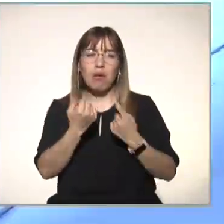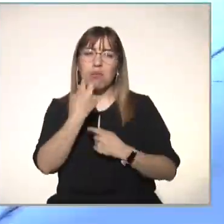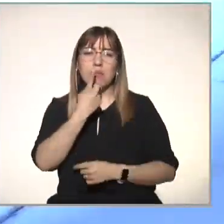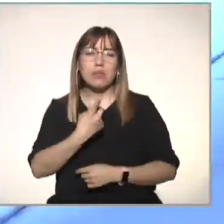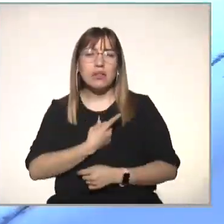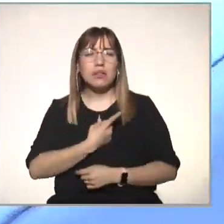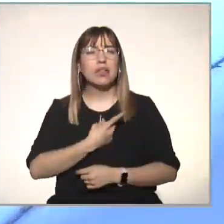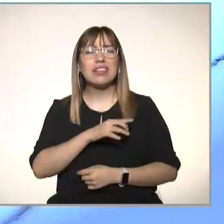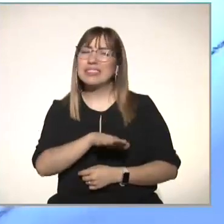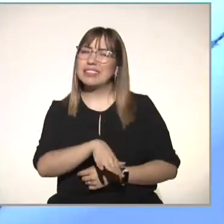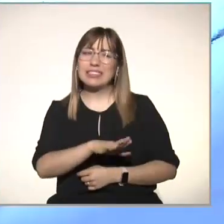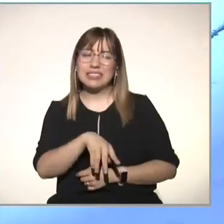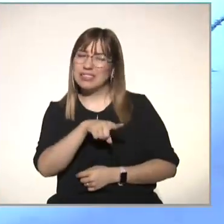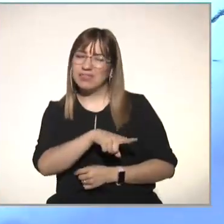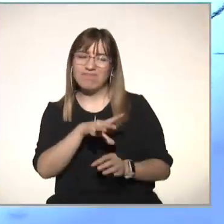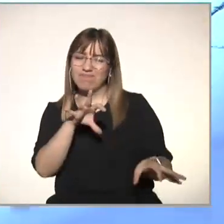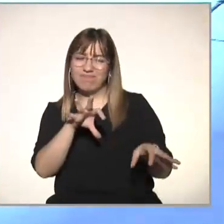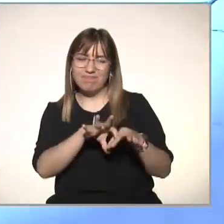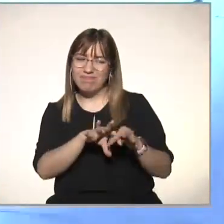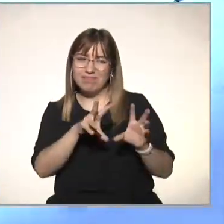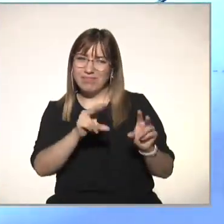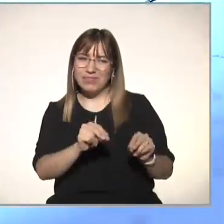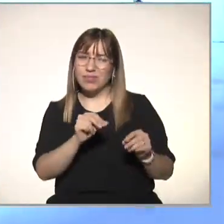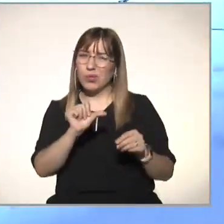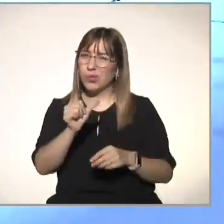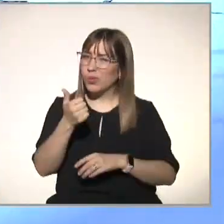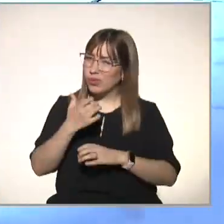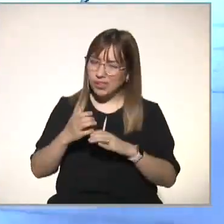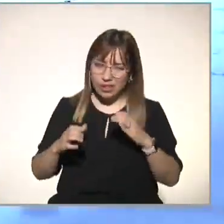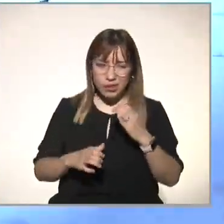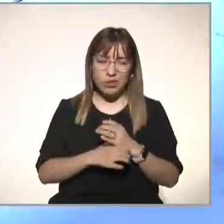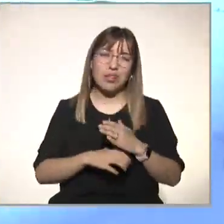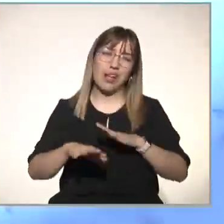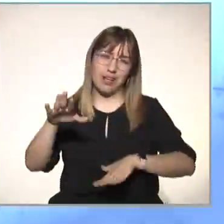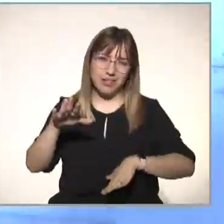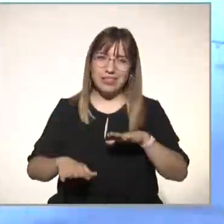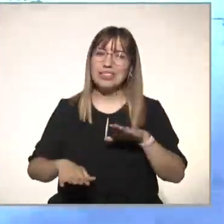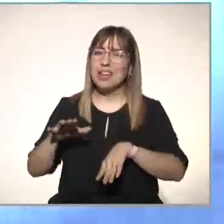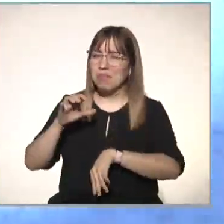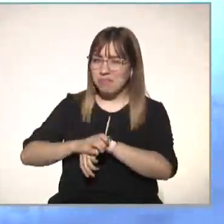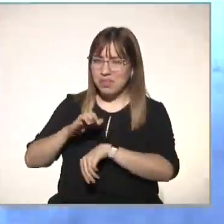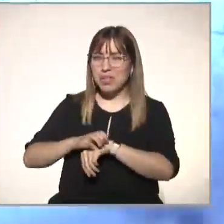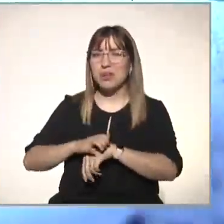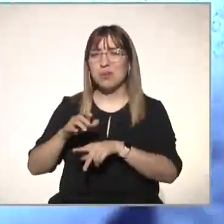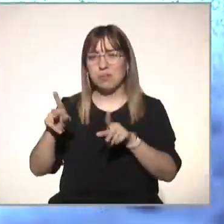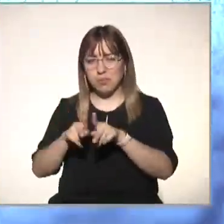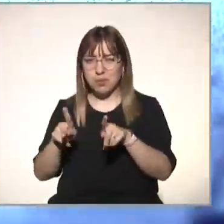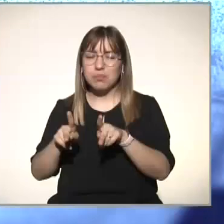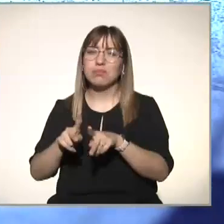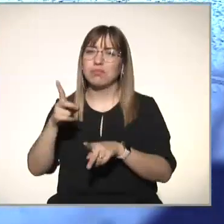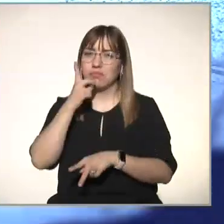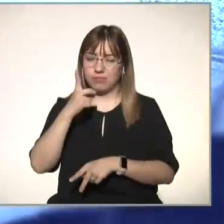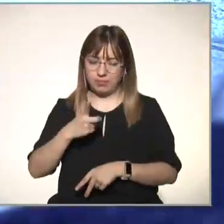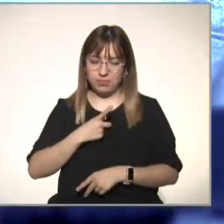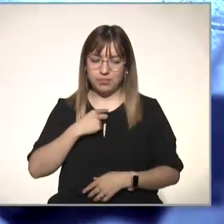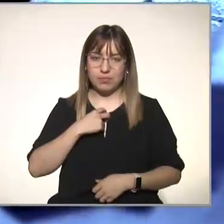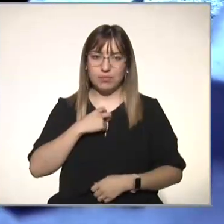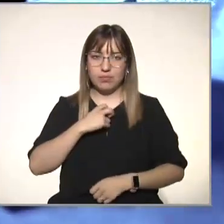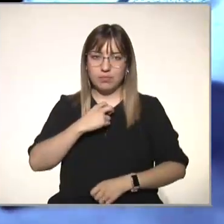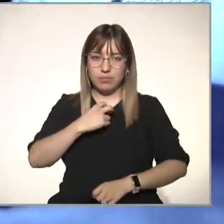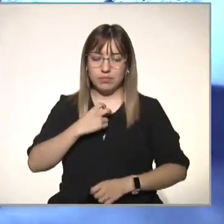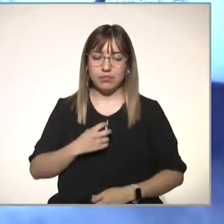bien, quienes me llegan a decir cosas a veces son como mis amigos o mis primos, ¿no? Porque, por ejemplo, no solo decir